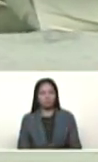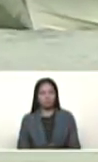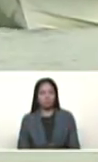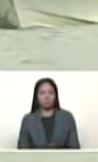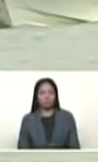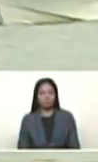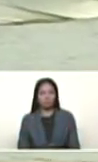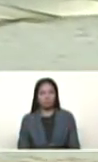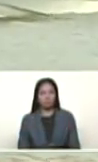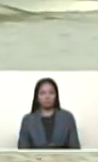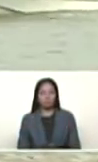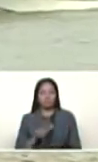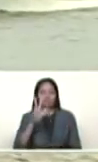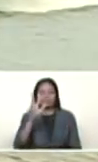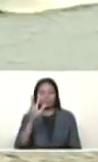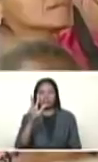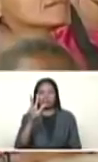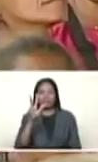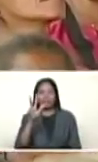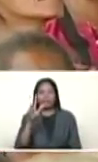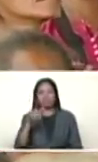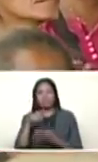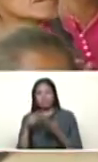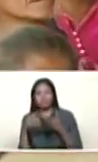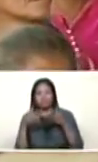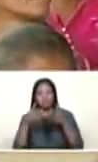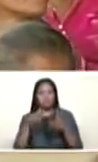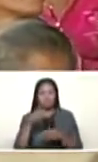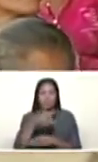3 plantas procesadoras de pescado nuevas.